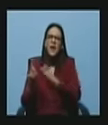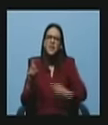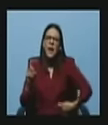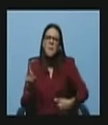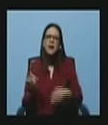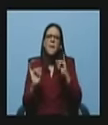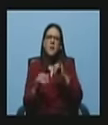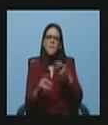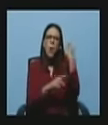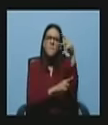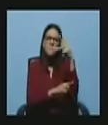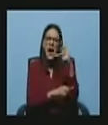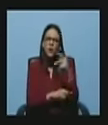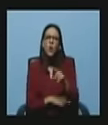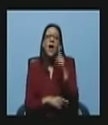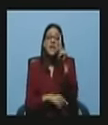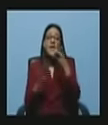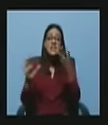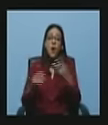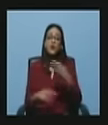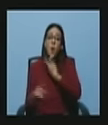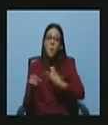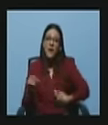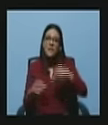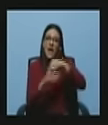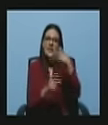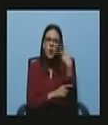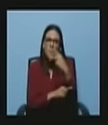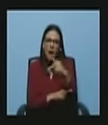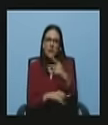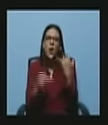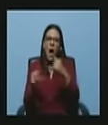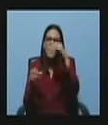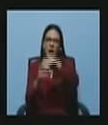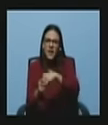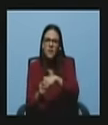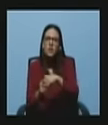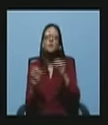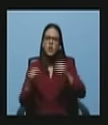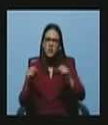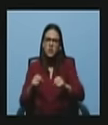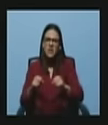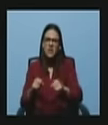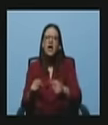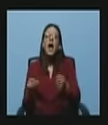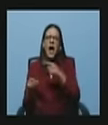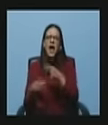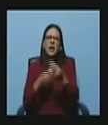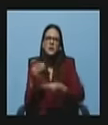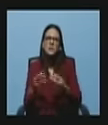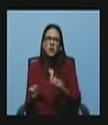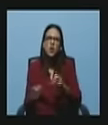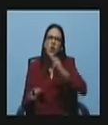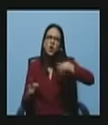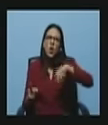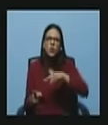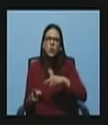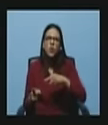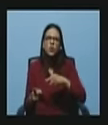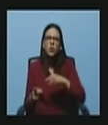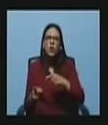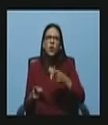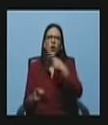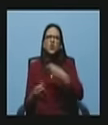parroquia, que son 18 presidentes de parroquia, hay por primera dosis. Sí. Ok, ¿qué pasó ahí con primera dosis? Nosotros le damos